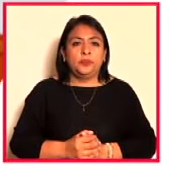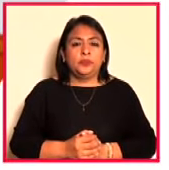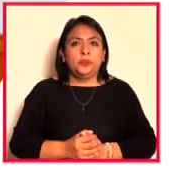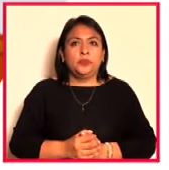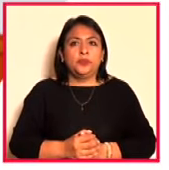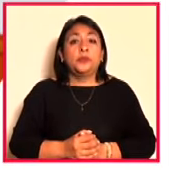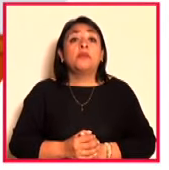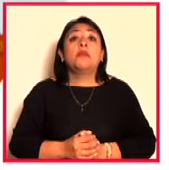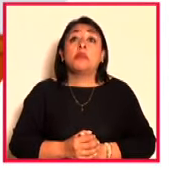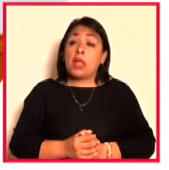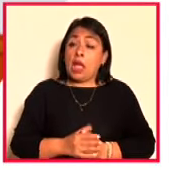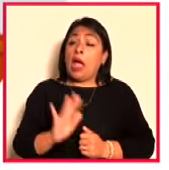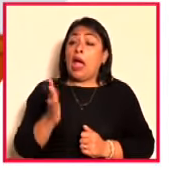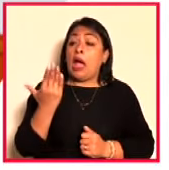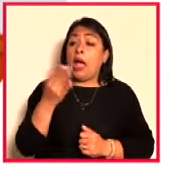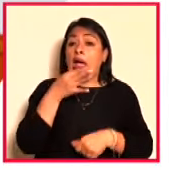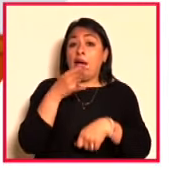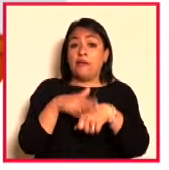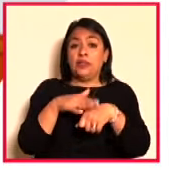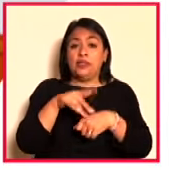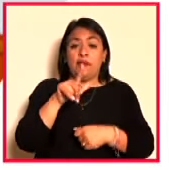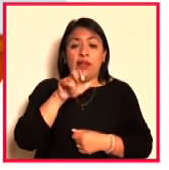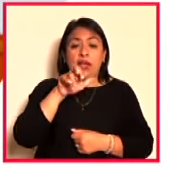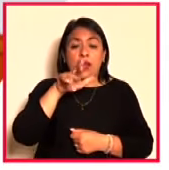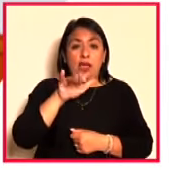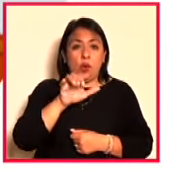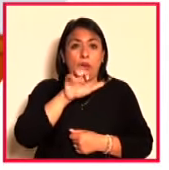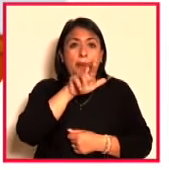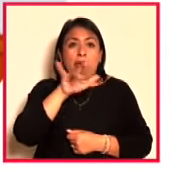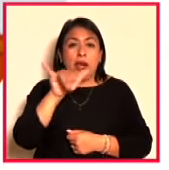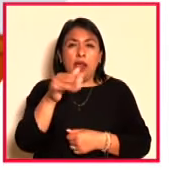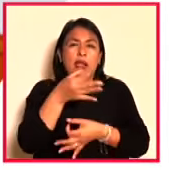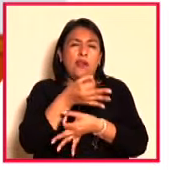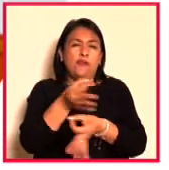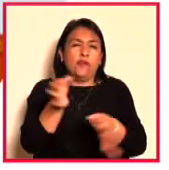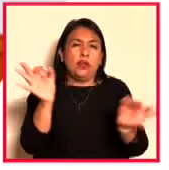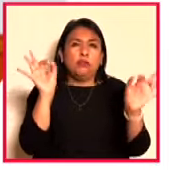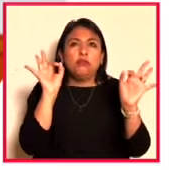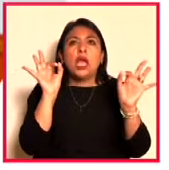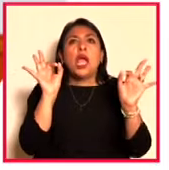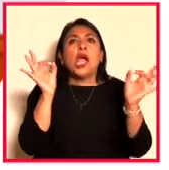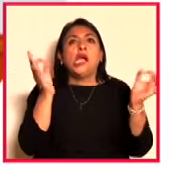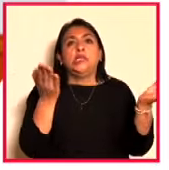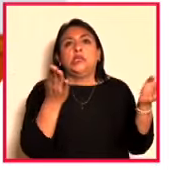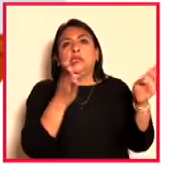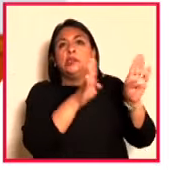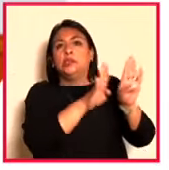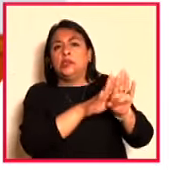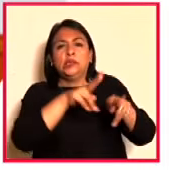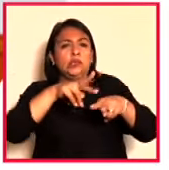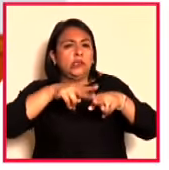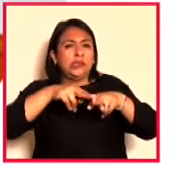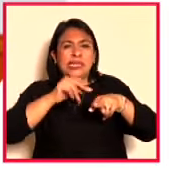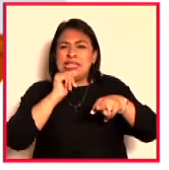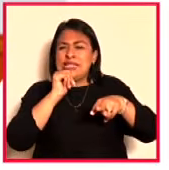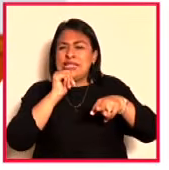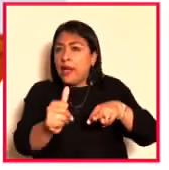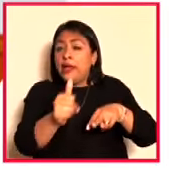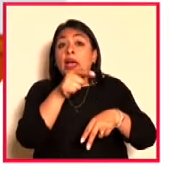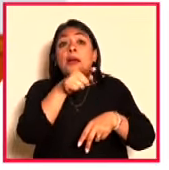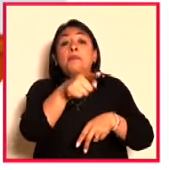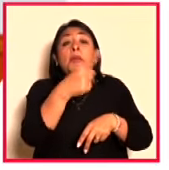Ya lo anunciaba Laura Barrera al inicio de este espacio informativo, con puertas cerradas, sin alfombra roja, se llevó a cabo